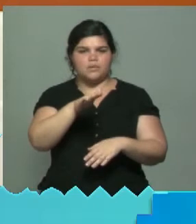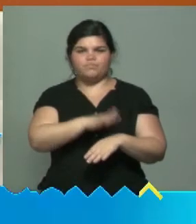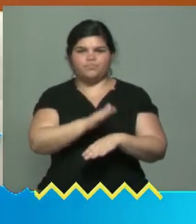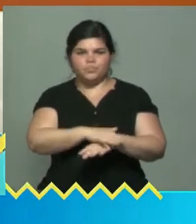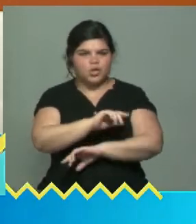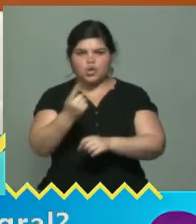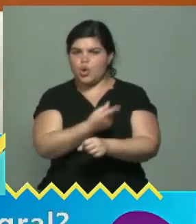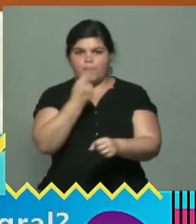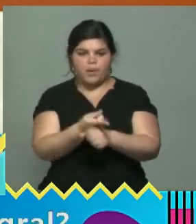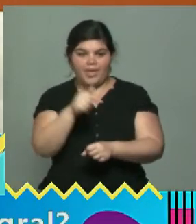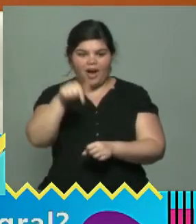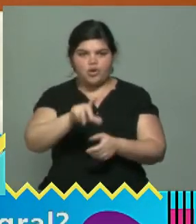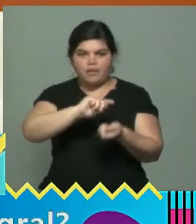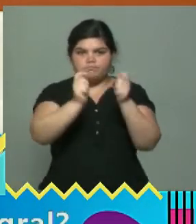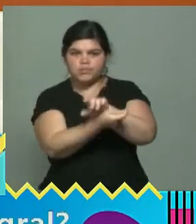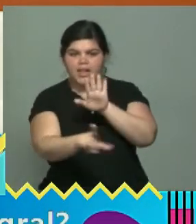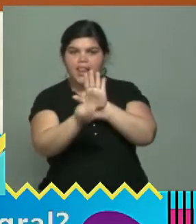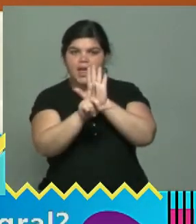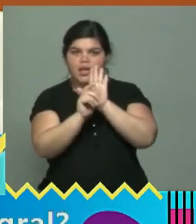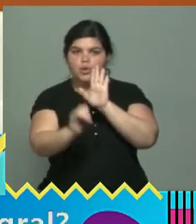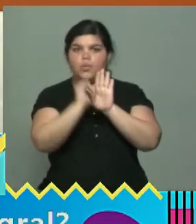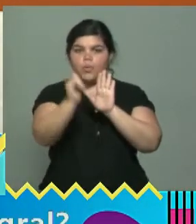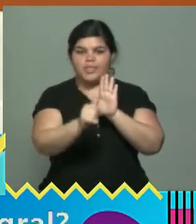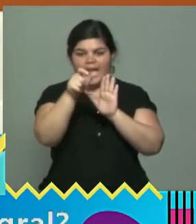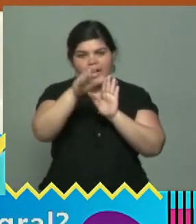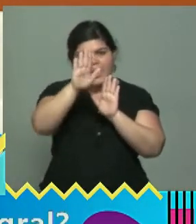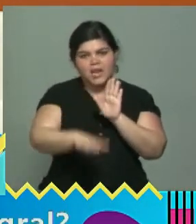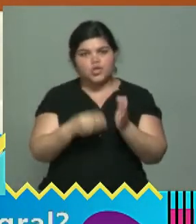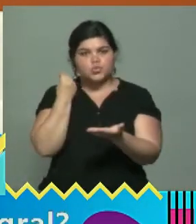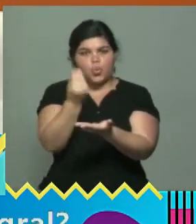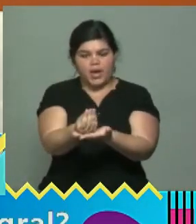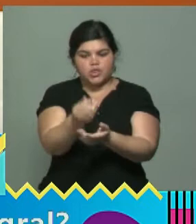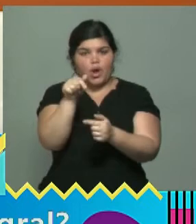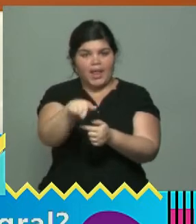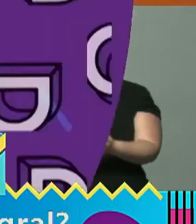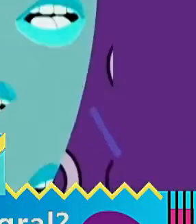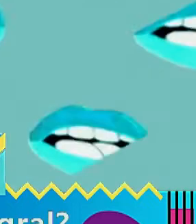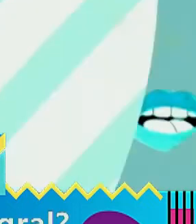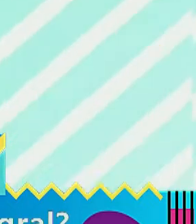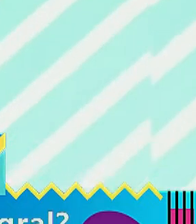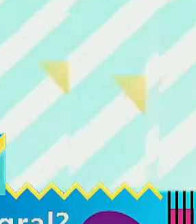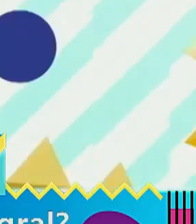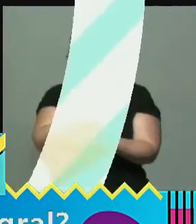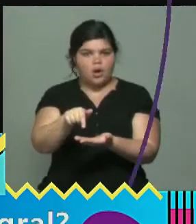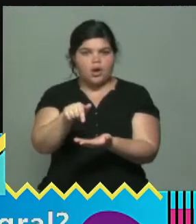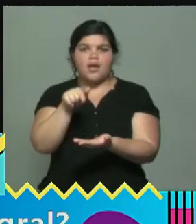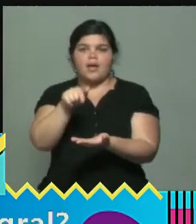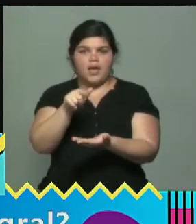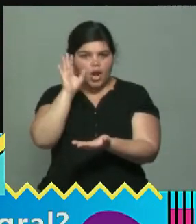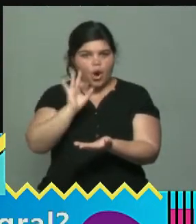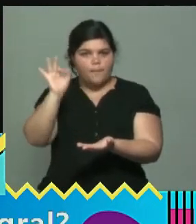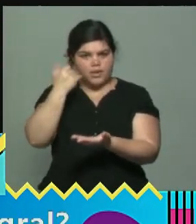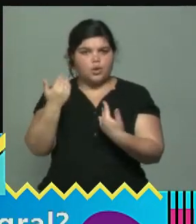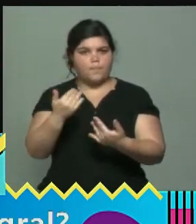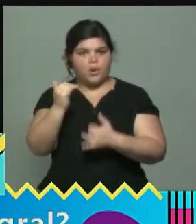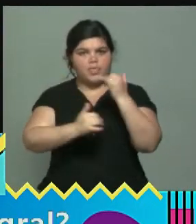hablando de un sujeto y sujeto de derechos, un sujeto que tiene voz y que tiene que ser escuchado lo que él diga